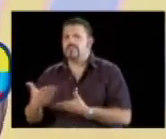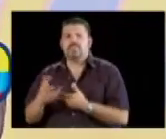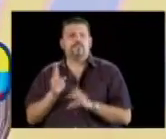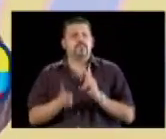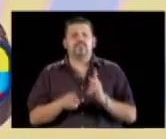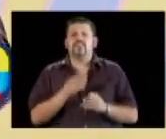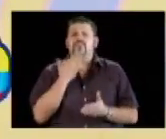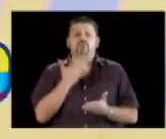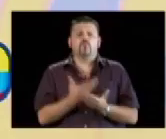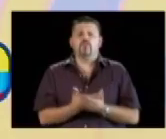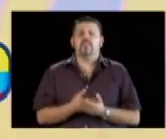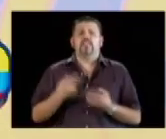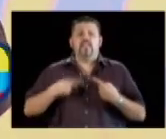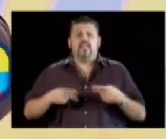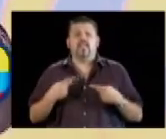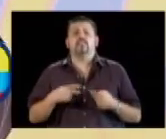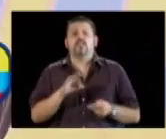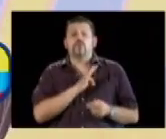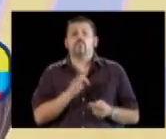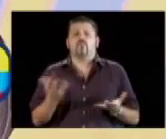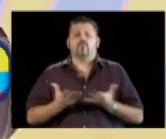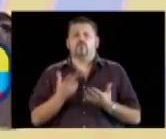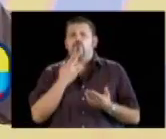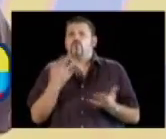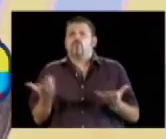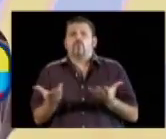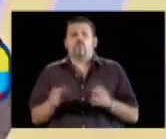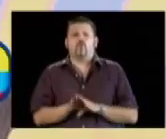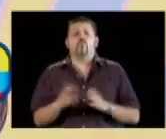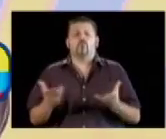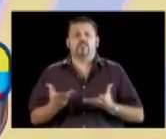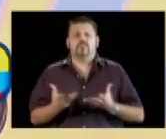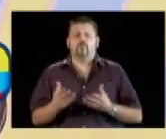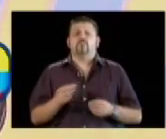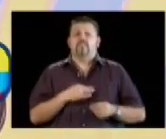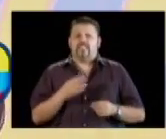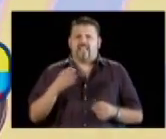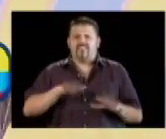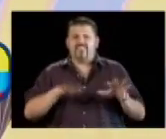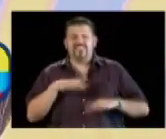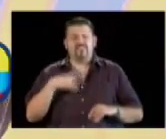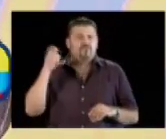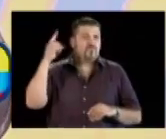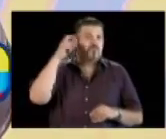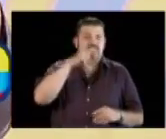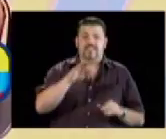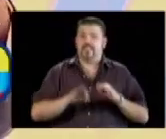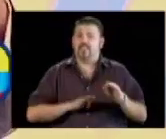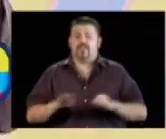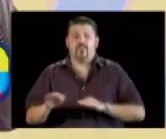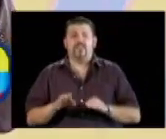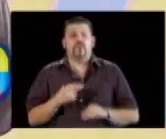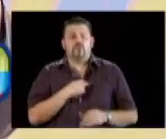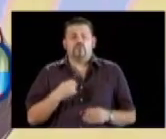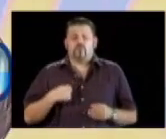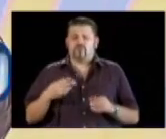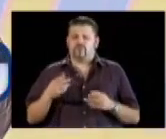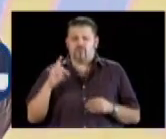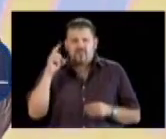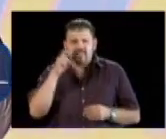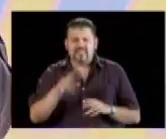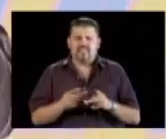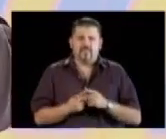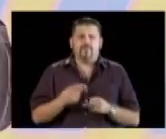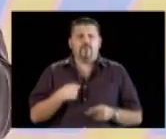platicar. Cuando la gente me pregunte cómo es que lo hicimos, les cuesta trabajo entenderlo. Les cuesta trabajo entender que lo hicimos muy